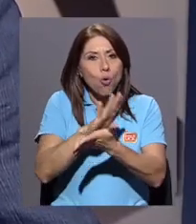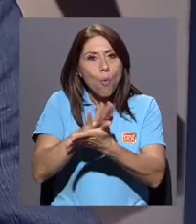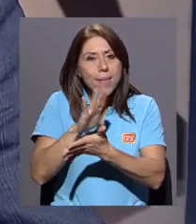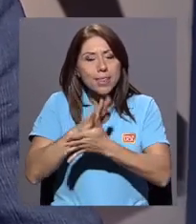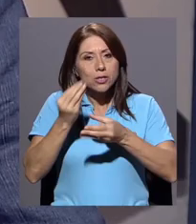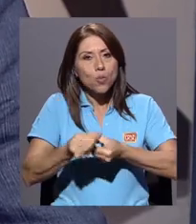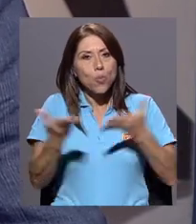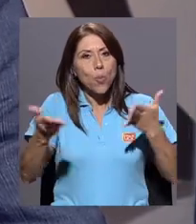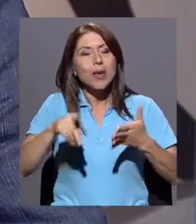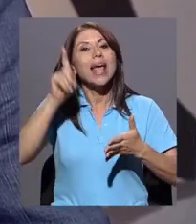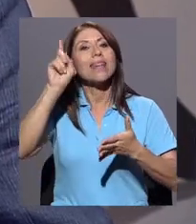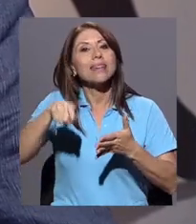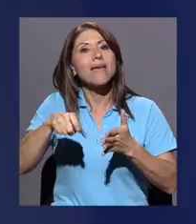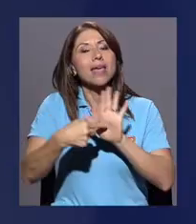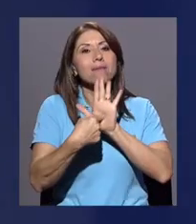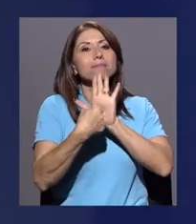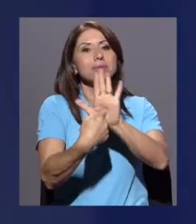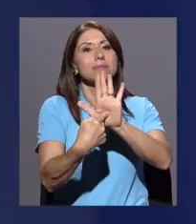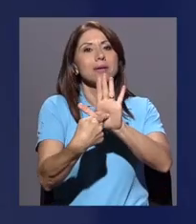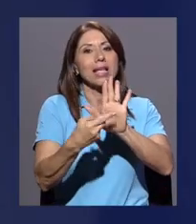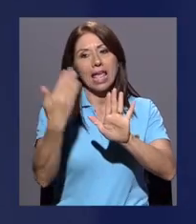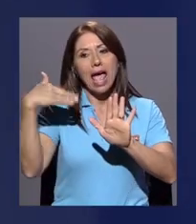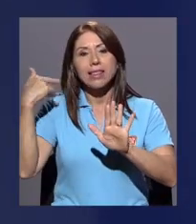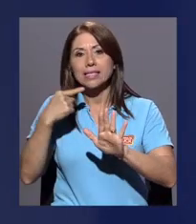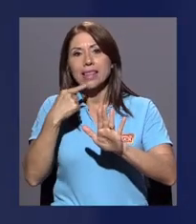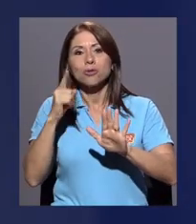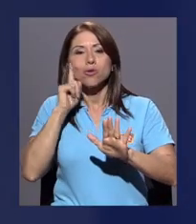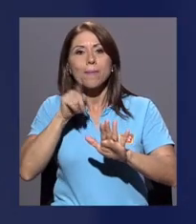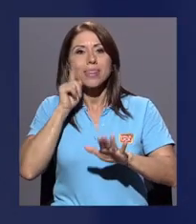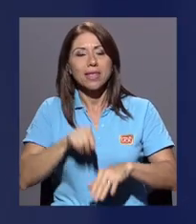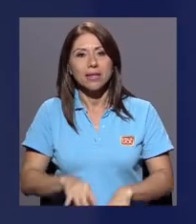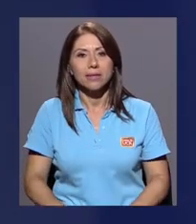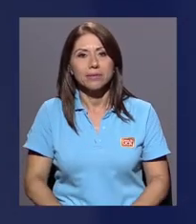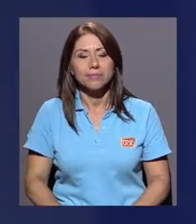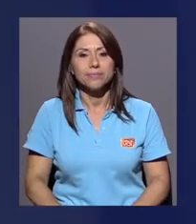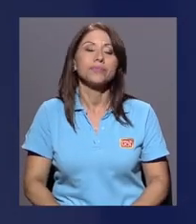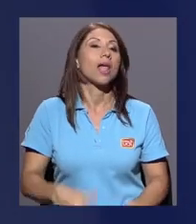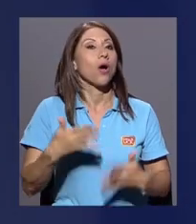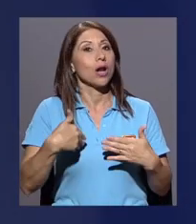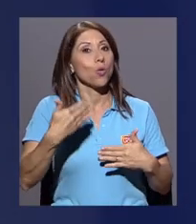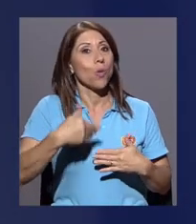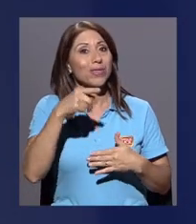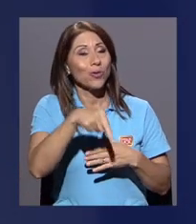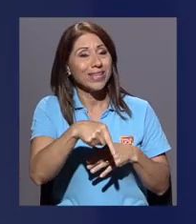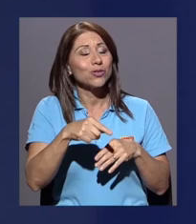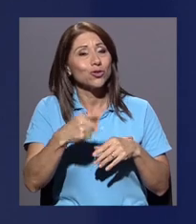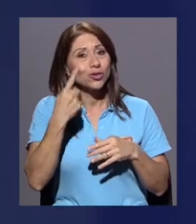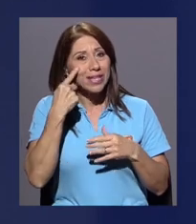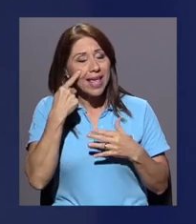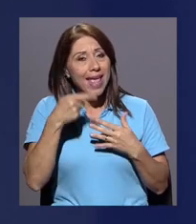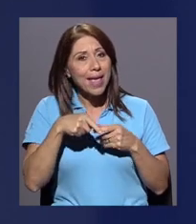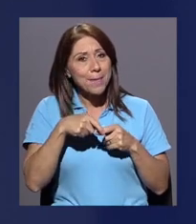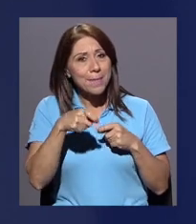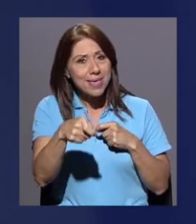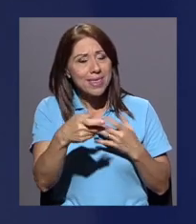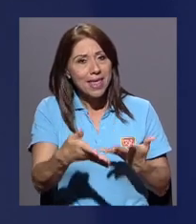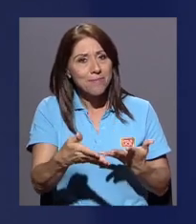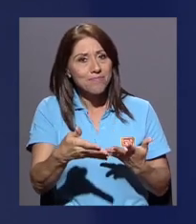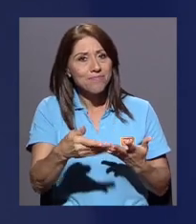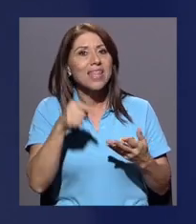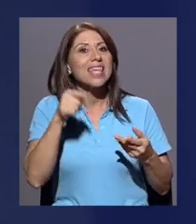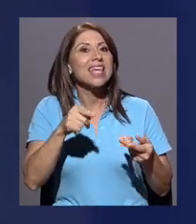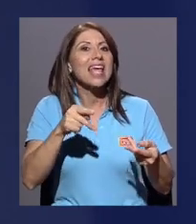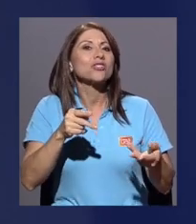un récord de lo que se ha dicho es una mentira. Ahora, cuando eso se mide, don Silvio, y lo ponemos en contraposición hacia